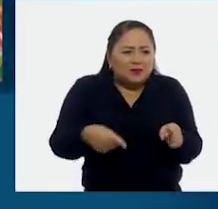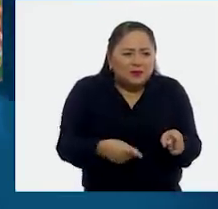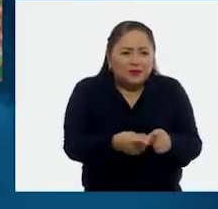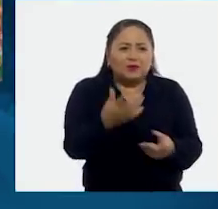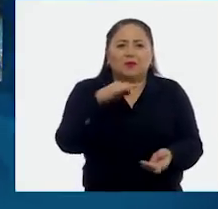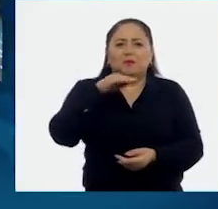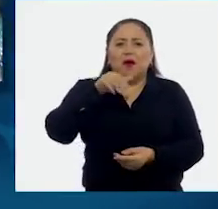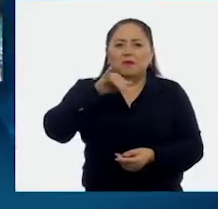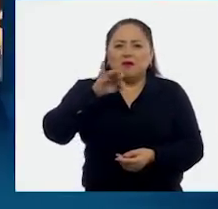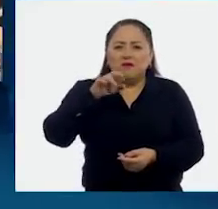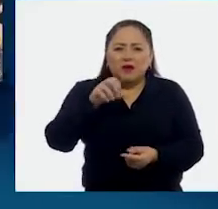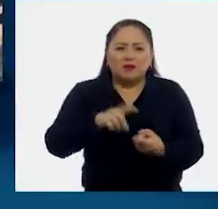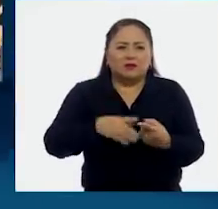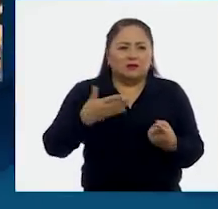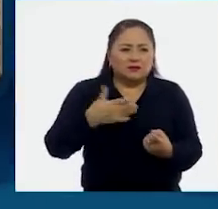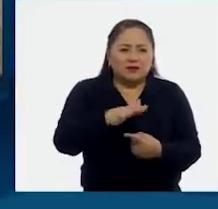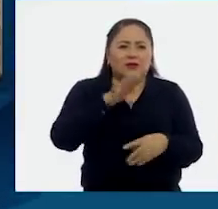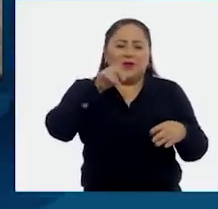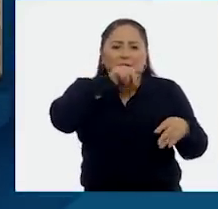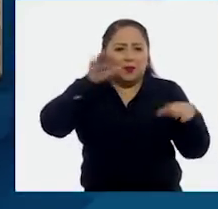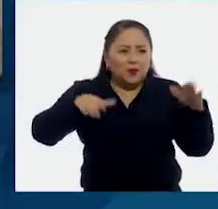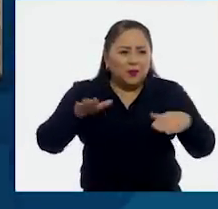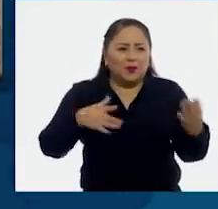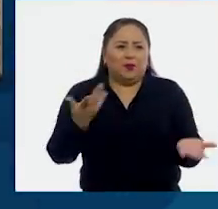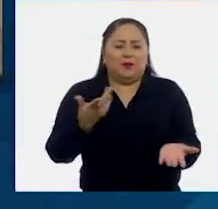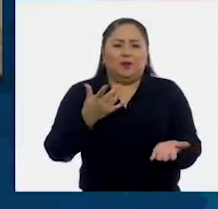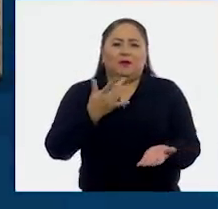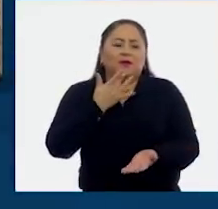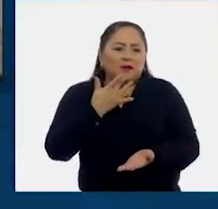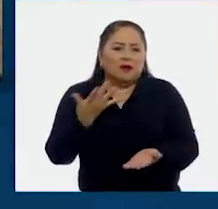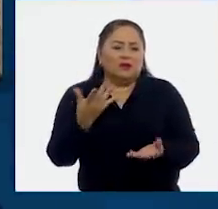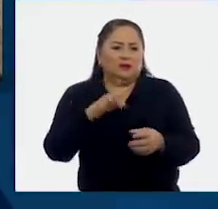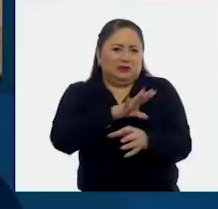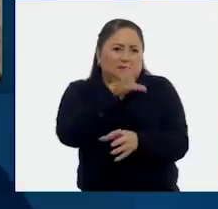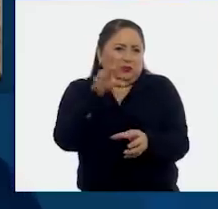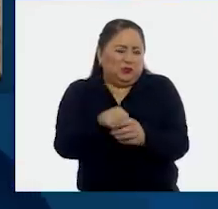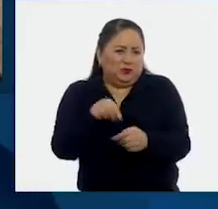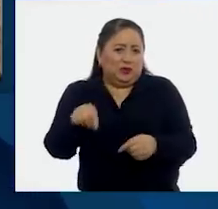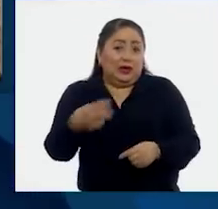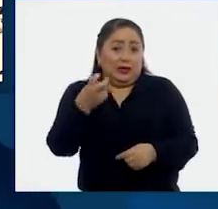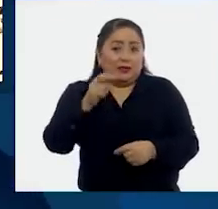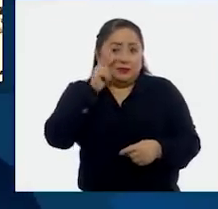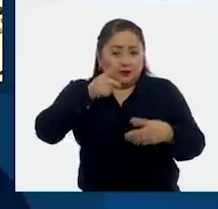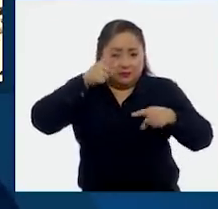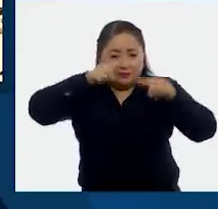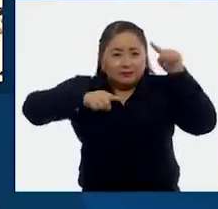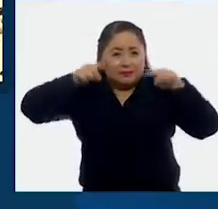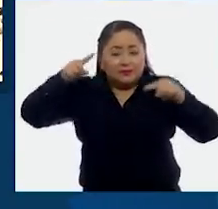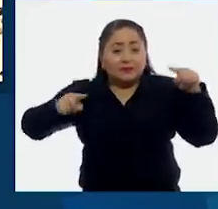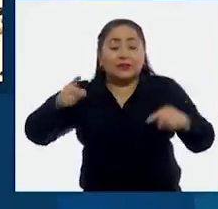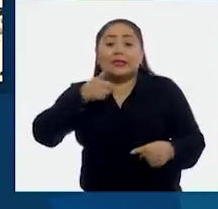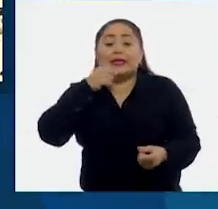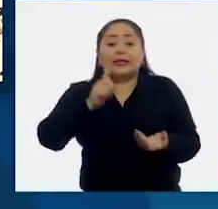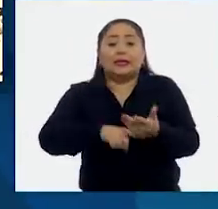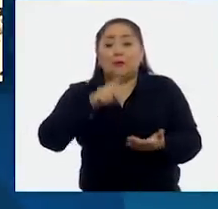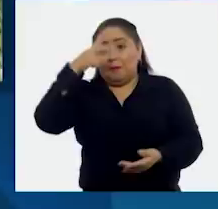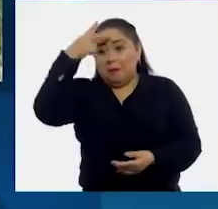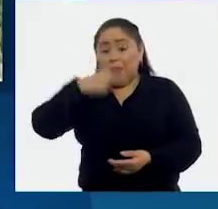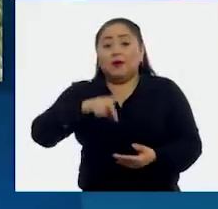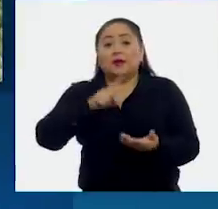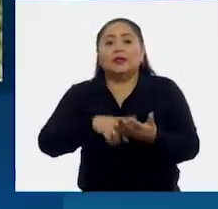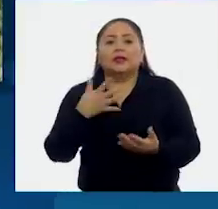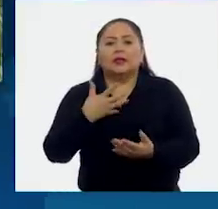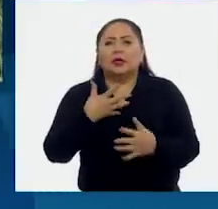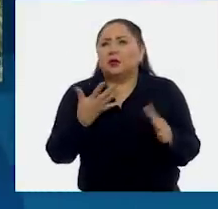con mamíferos, con peces, con aves, con reptiles. Ahí, pues las estadísticas que tenemos es que México cuenta